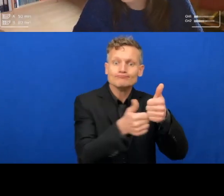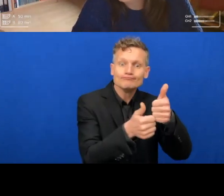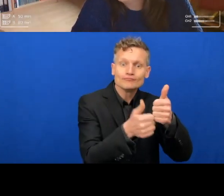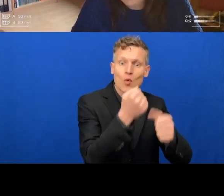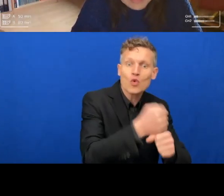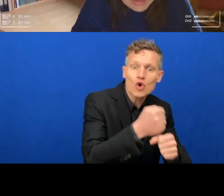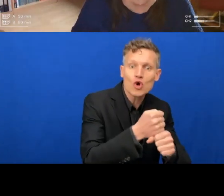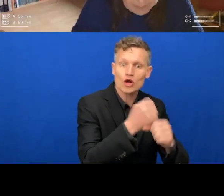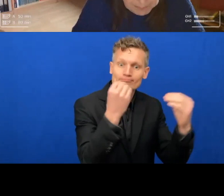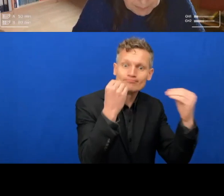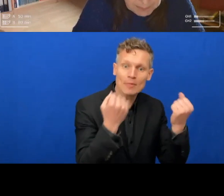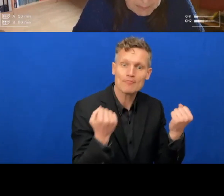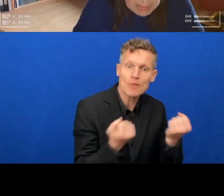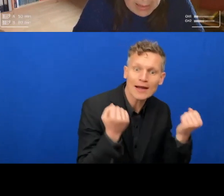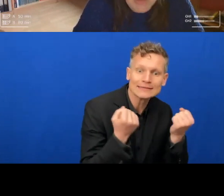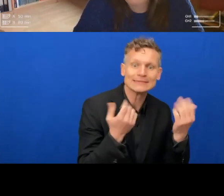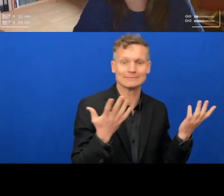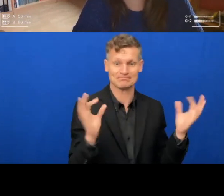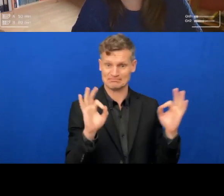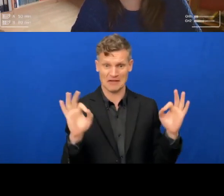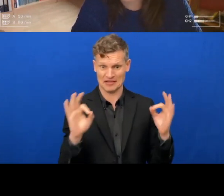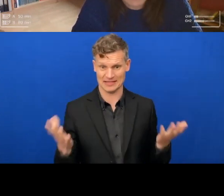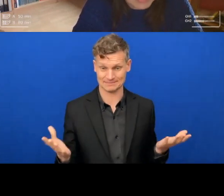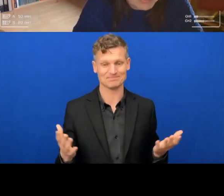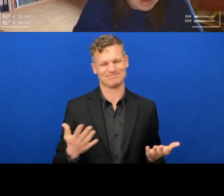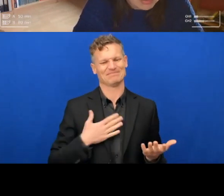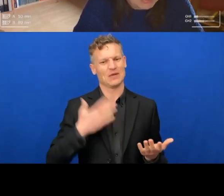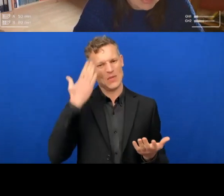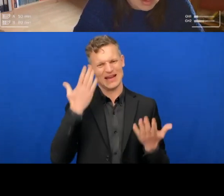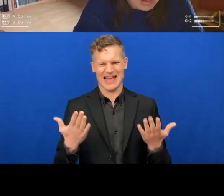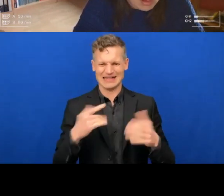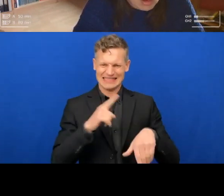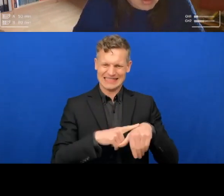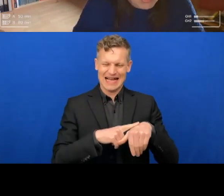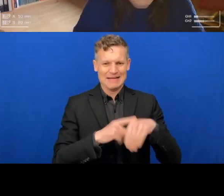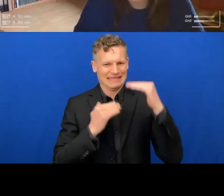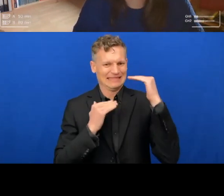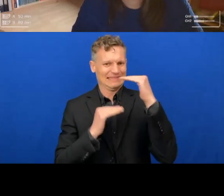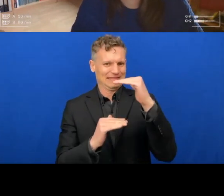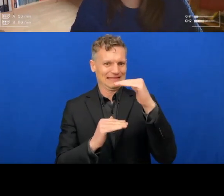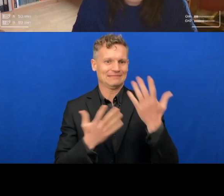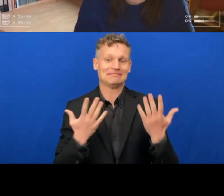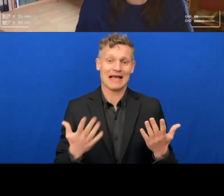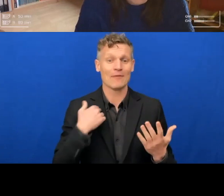trabajo ya garantizado o de poder trabajar